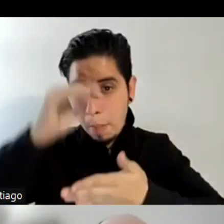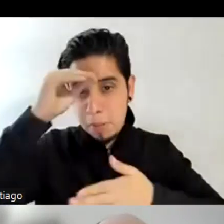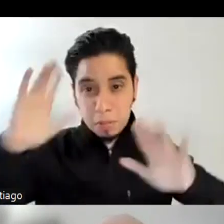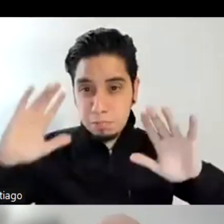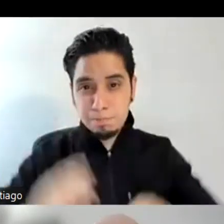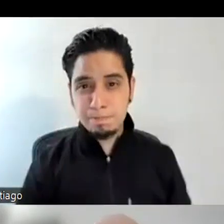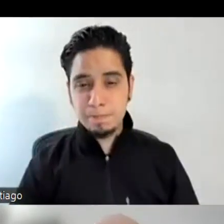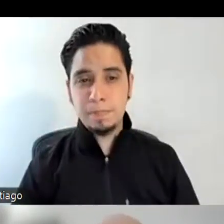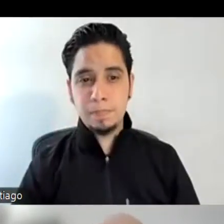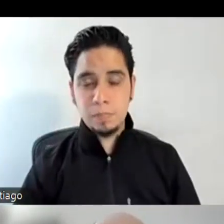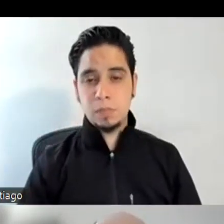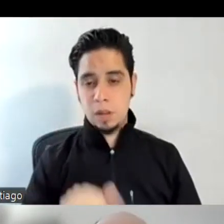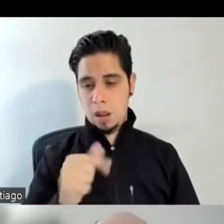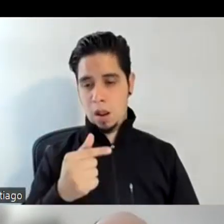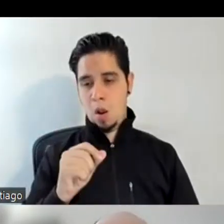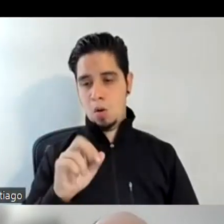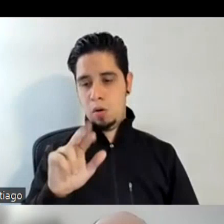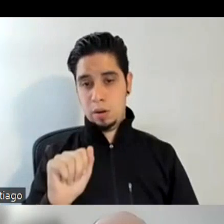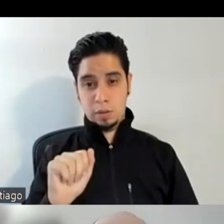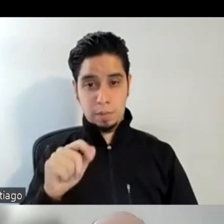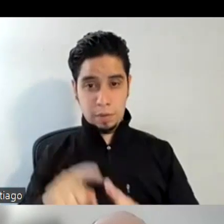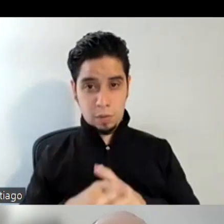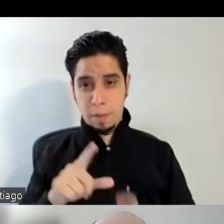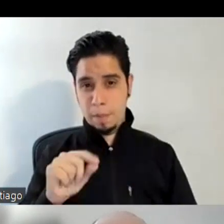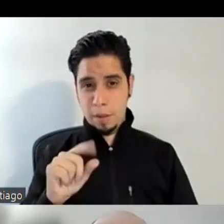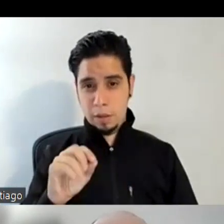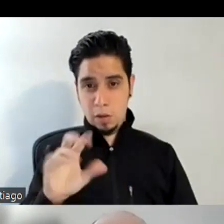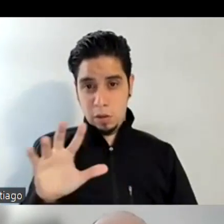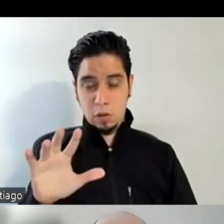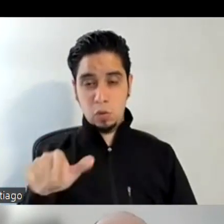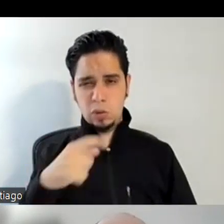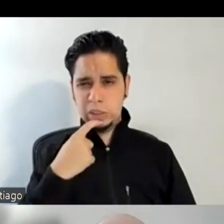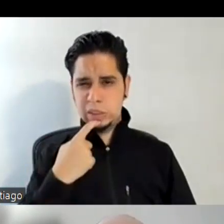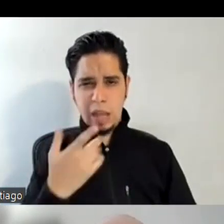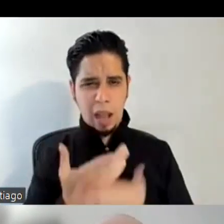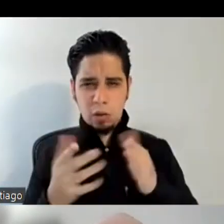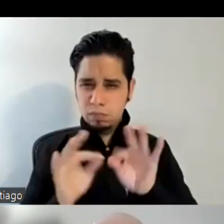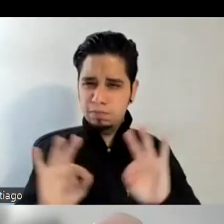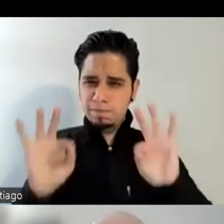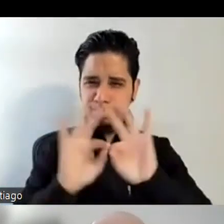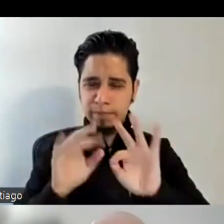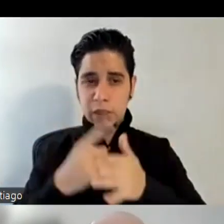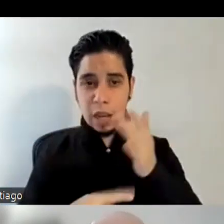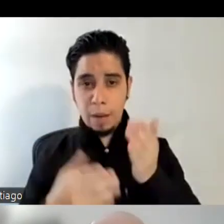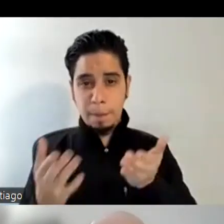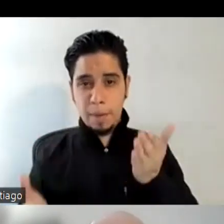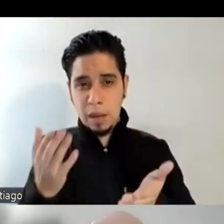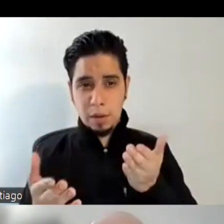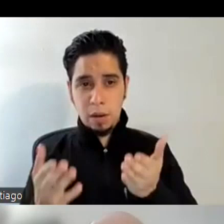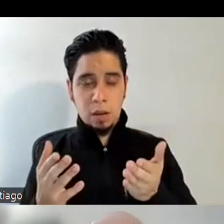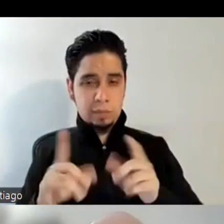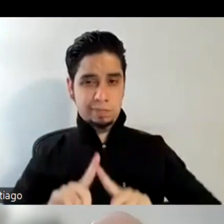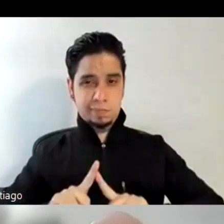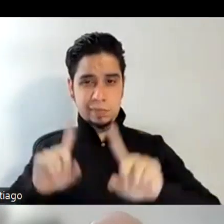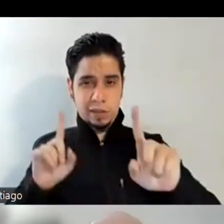Sí, correcto. Y entonces, o sea, pero también tienes que ver algo. O sea, acabas de decir un detalle importante que quizás diferencia un poco,